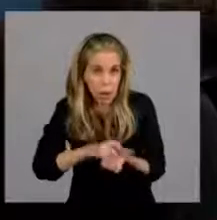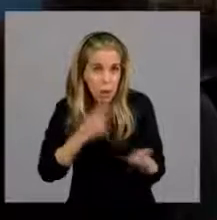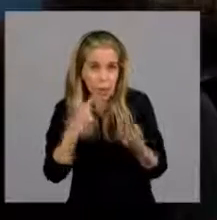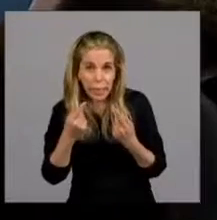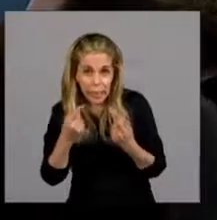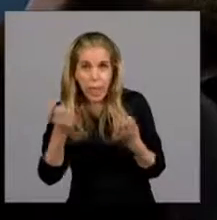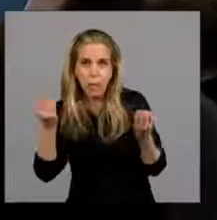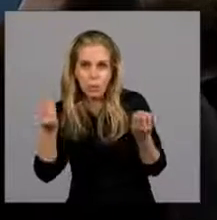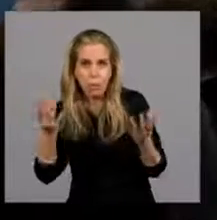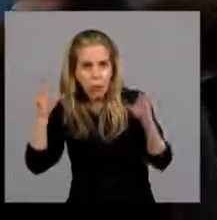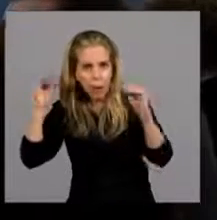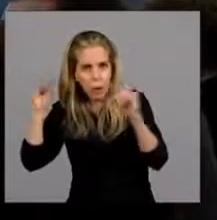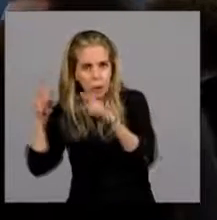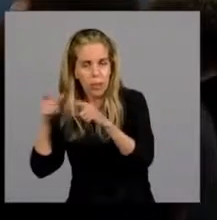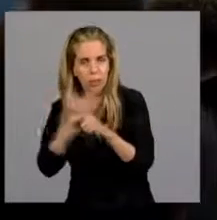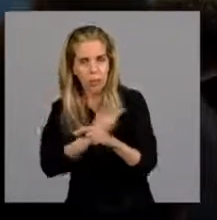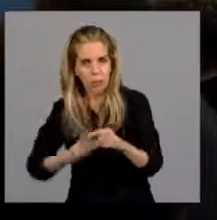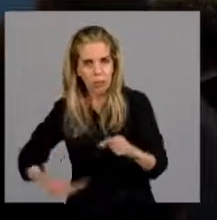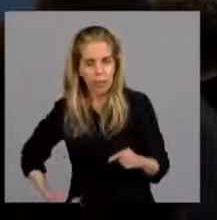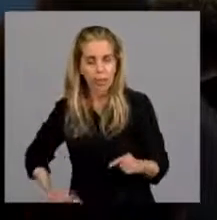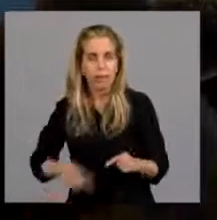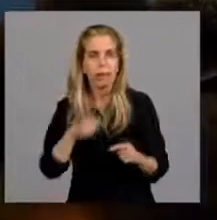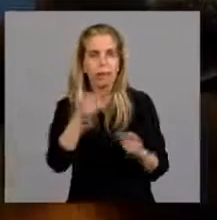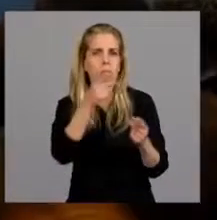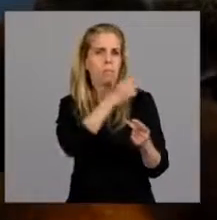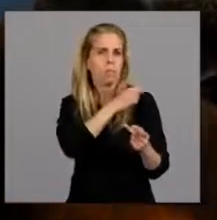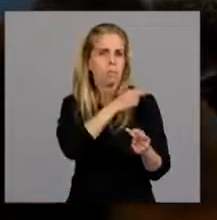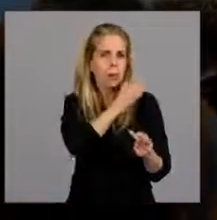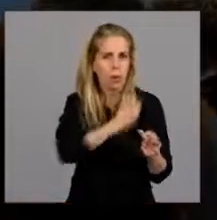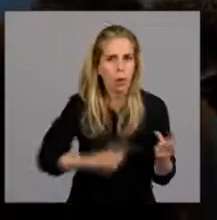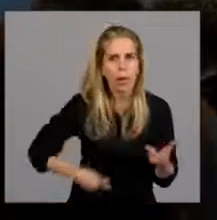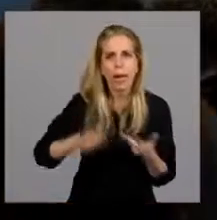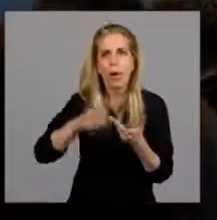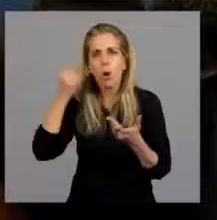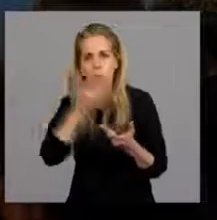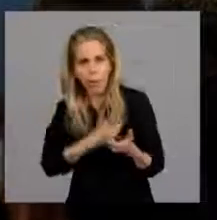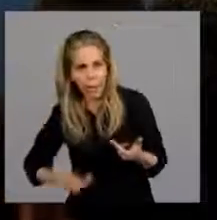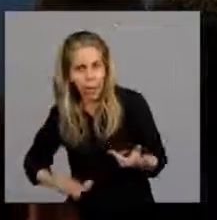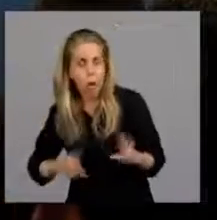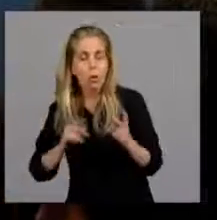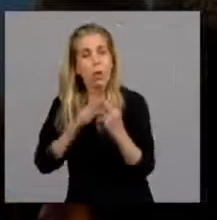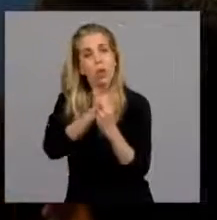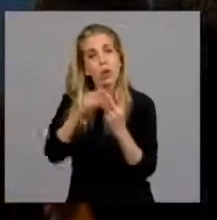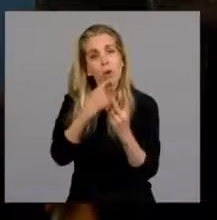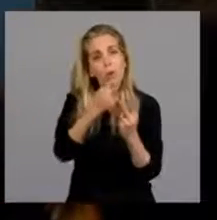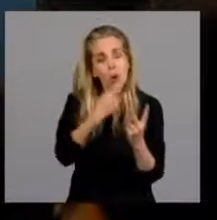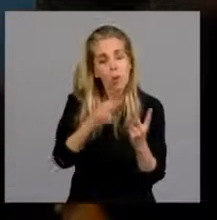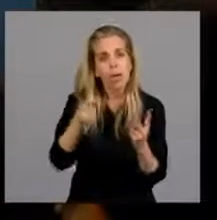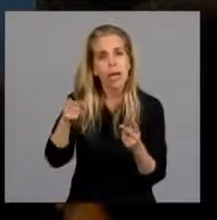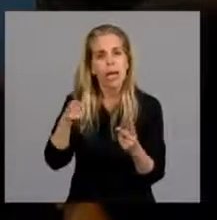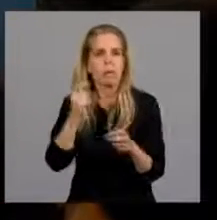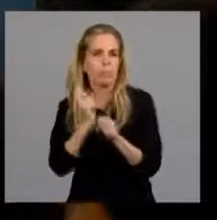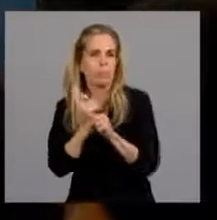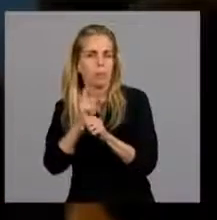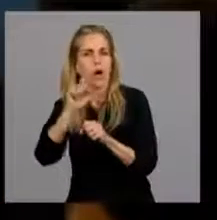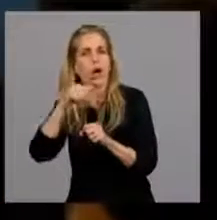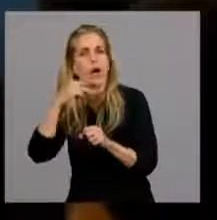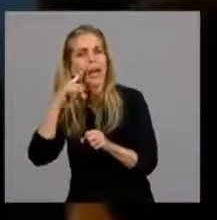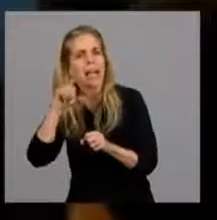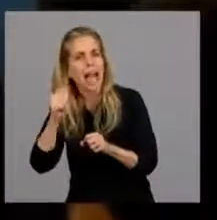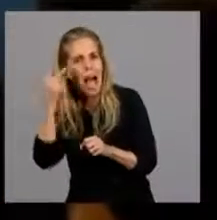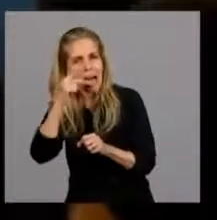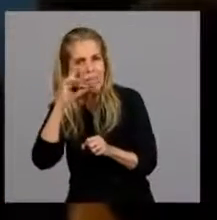Buenas noches, señor presidente, jefe de gobierno de la ciudad, gobernador también. Dos preguntas, si me permite, Facundo Medina de Crónica y Crónica